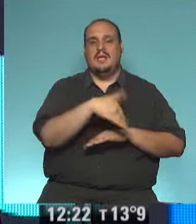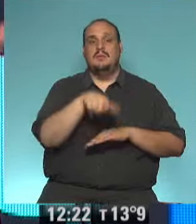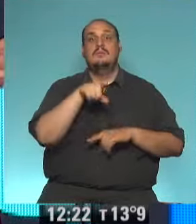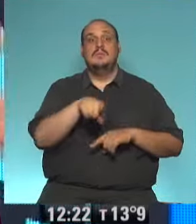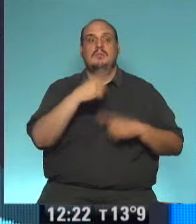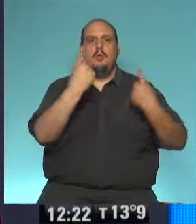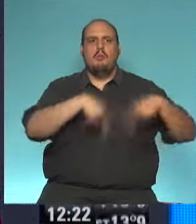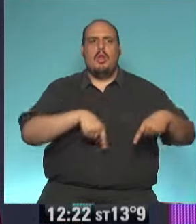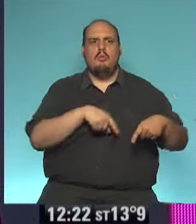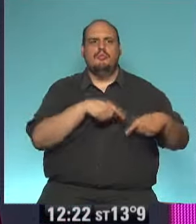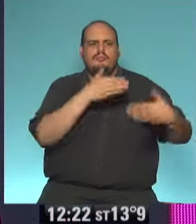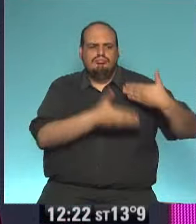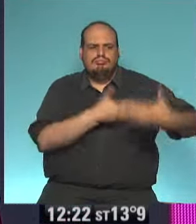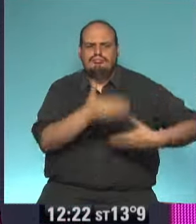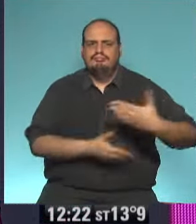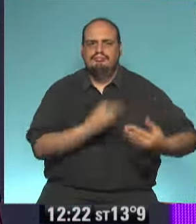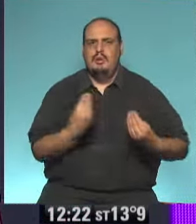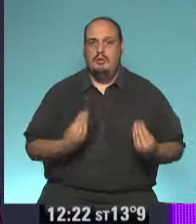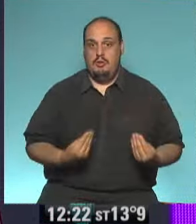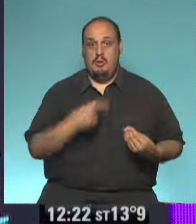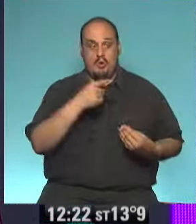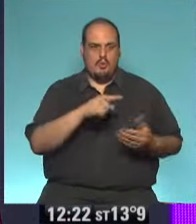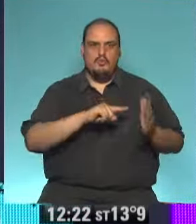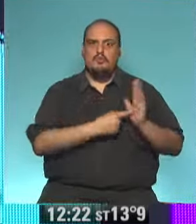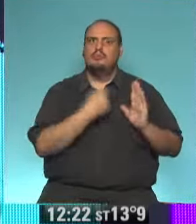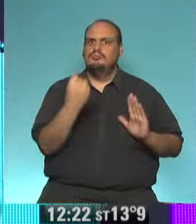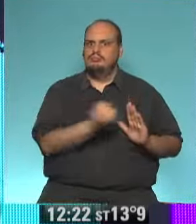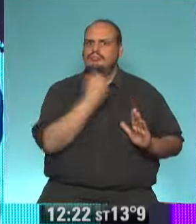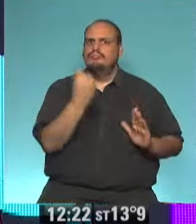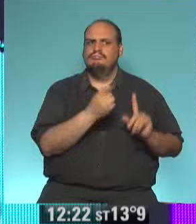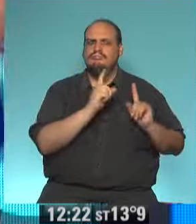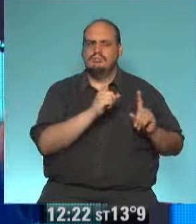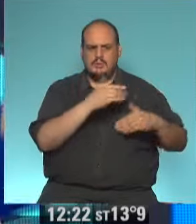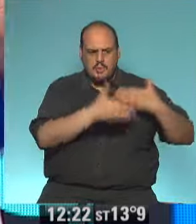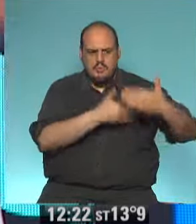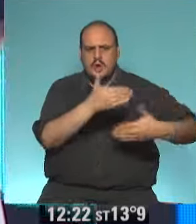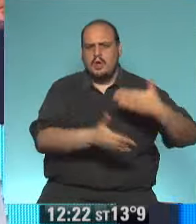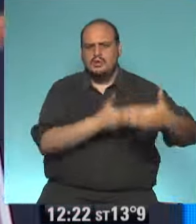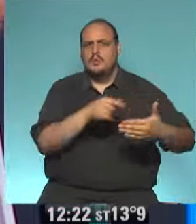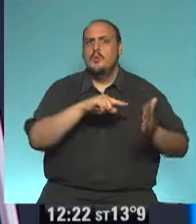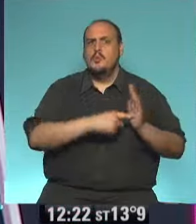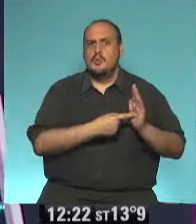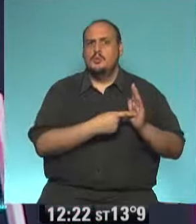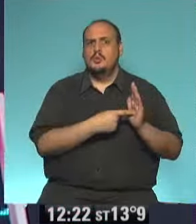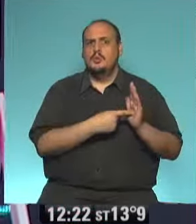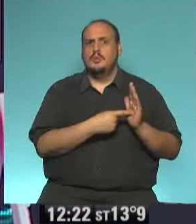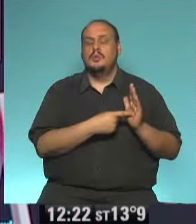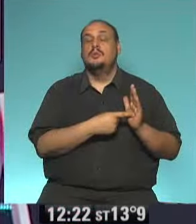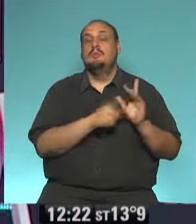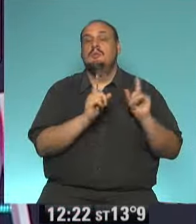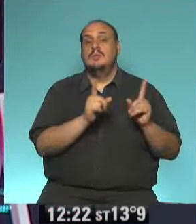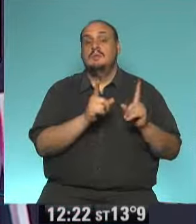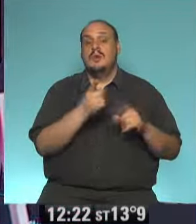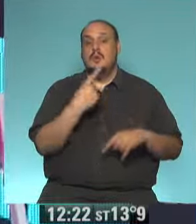los productos. Y sin lugar a dudas, uno de los puntos claves de esta ruta, de estos procesos que nos conduce, que es el producto, que es